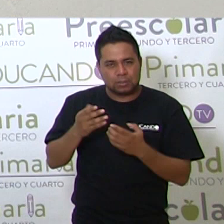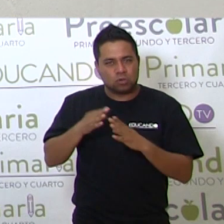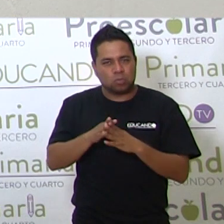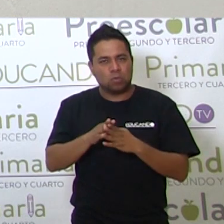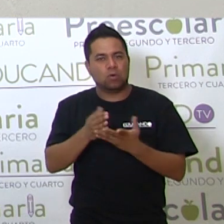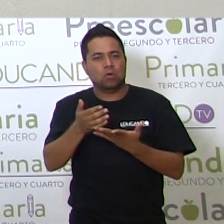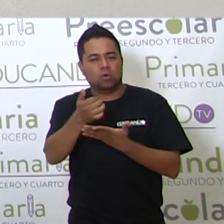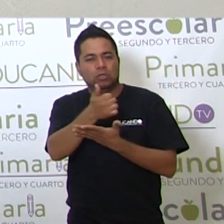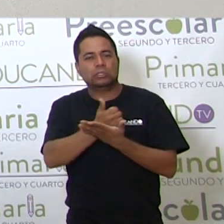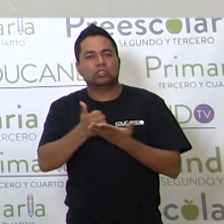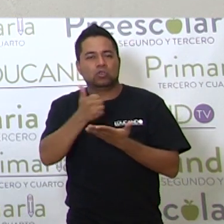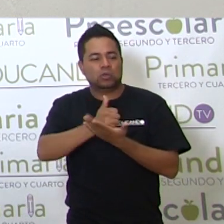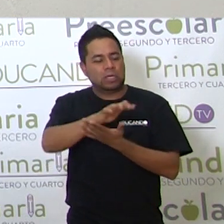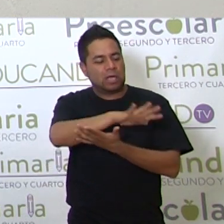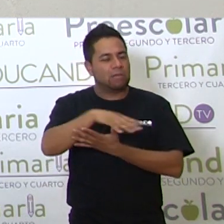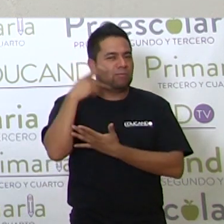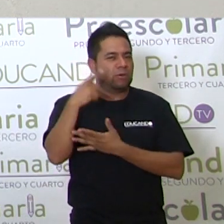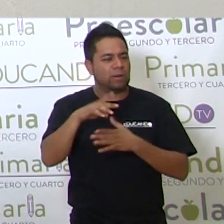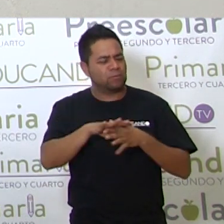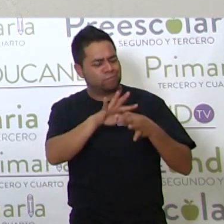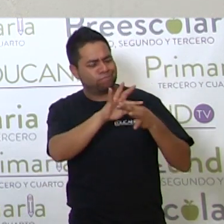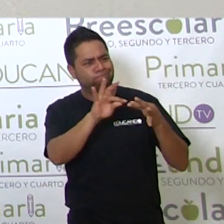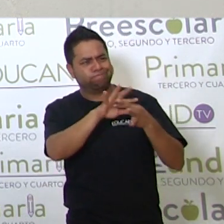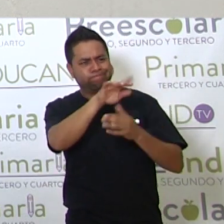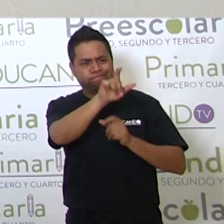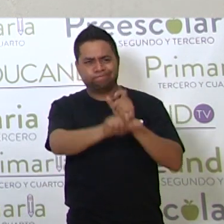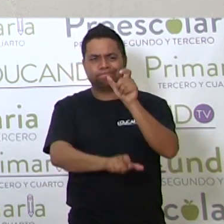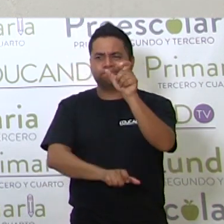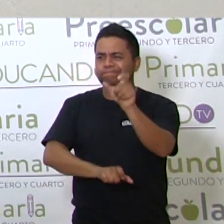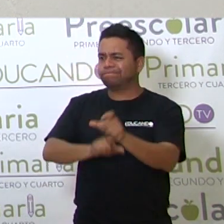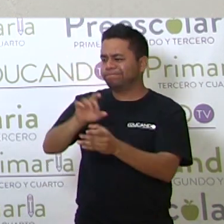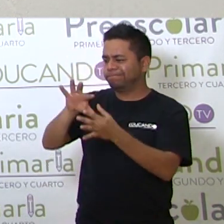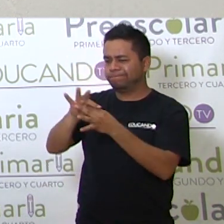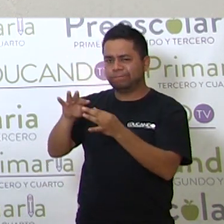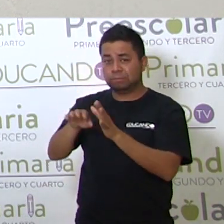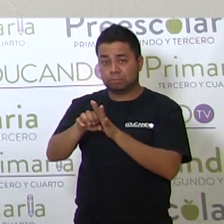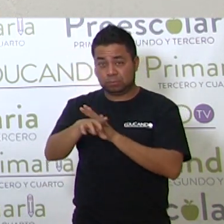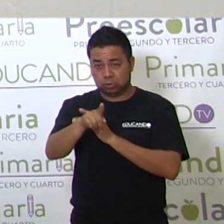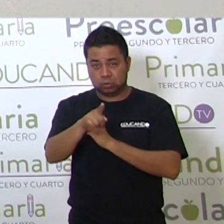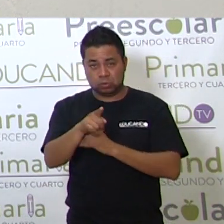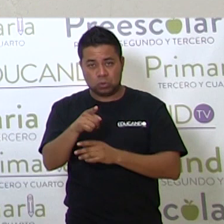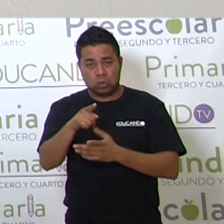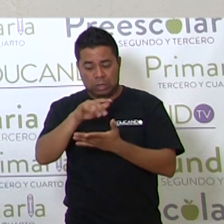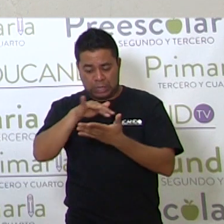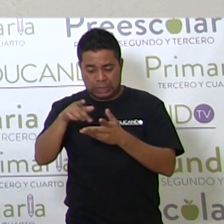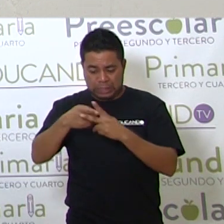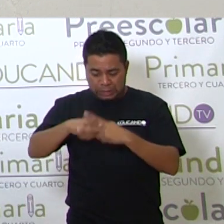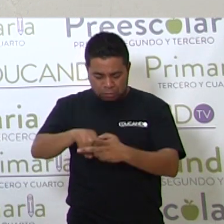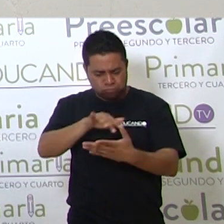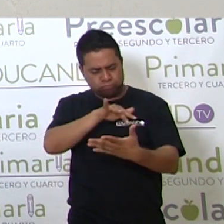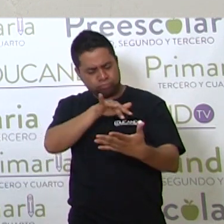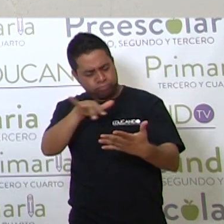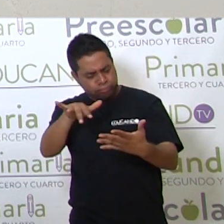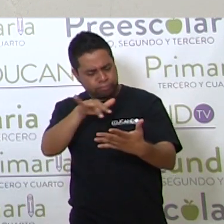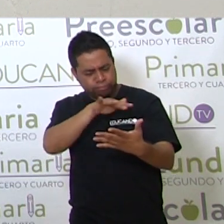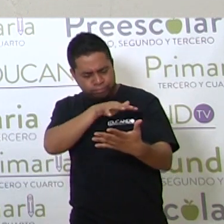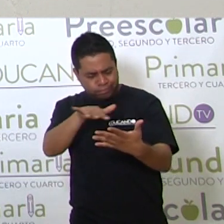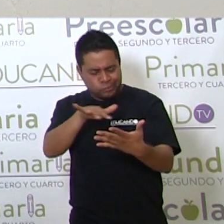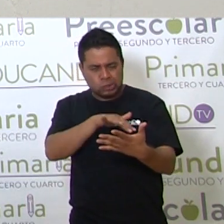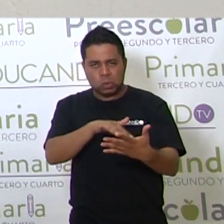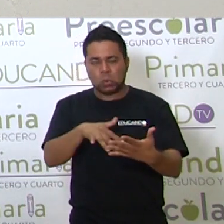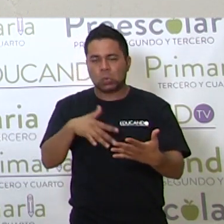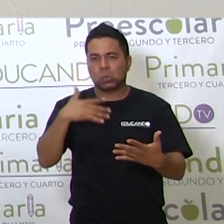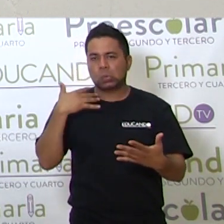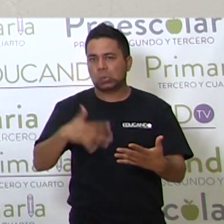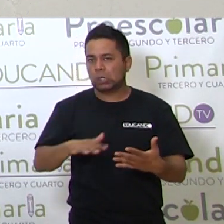ciudad muy acertadamente, porque cuando uno empieza a leer esta novela, realmente